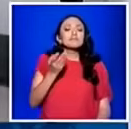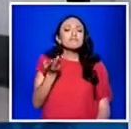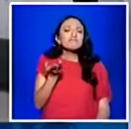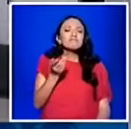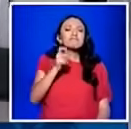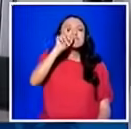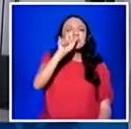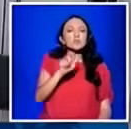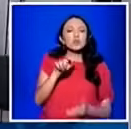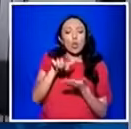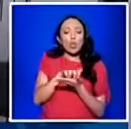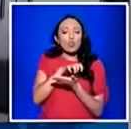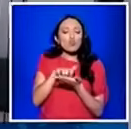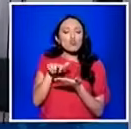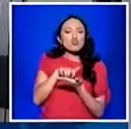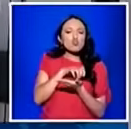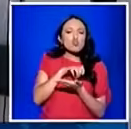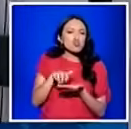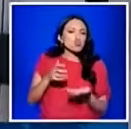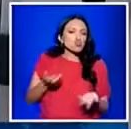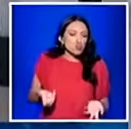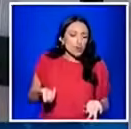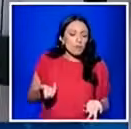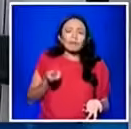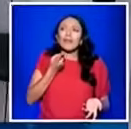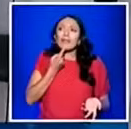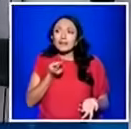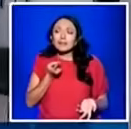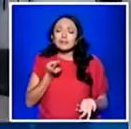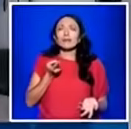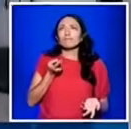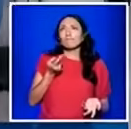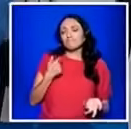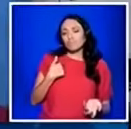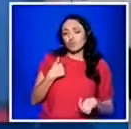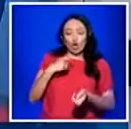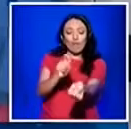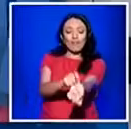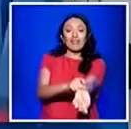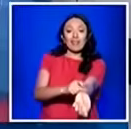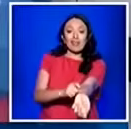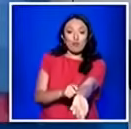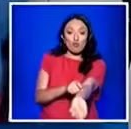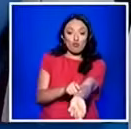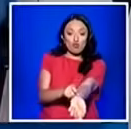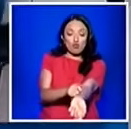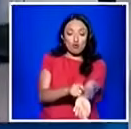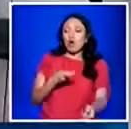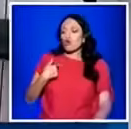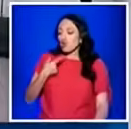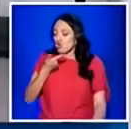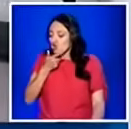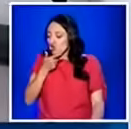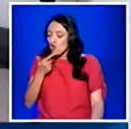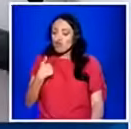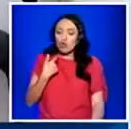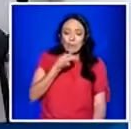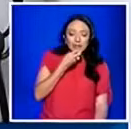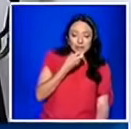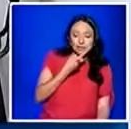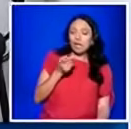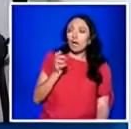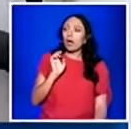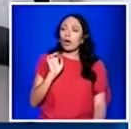algunas dudas que la ciudadanía tiene, ¿no? Que, por ejemplo, si tengo tatuajes, si consumí alcohol, si estoy medicado, tal